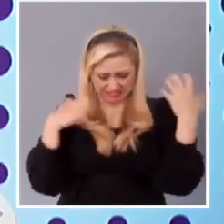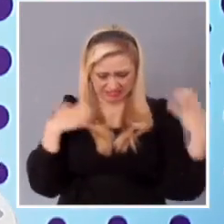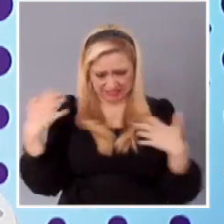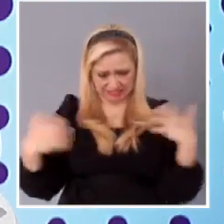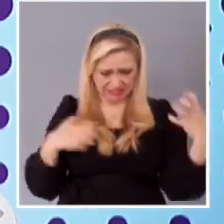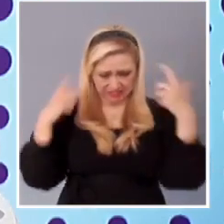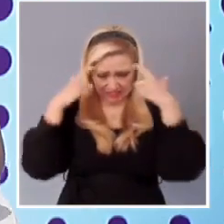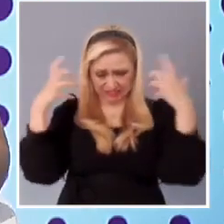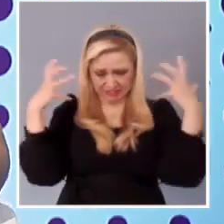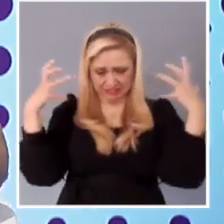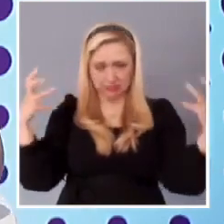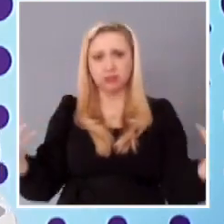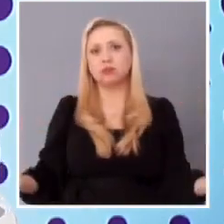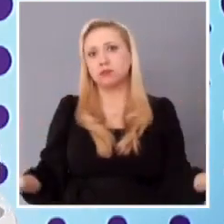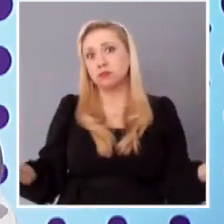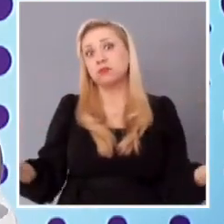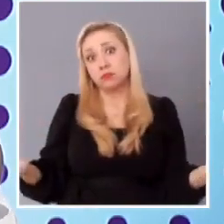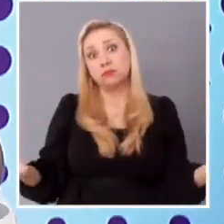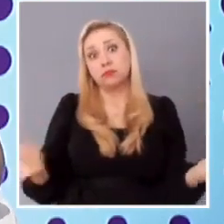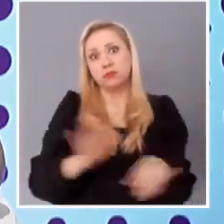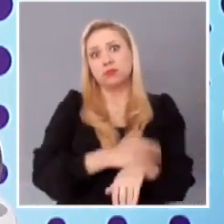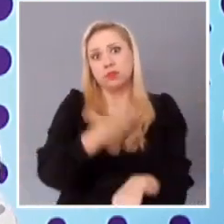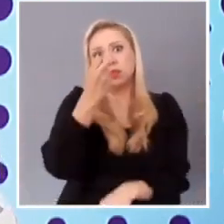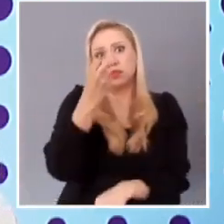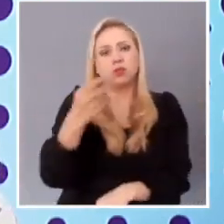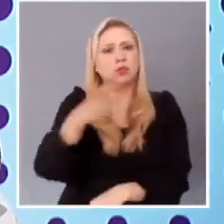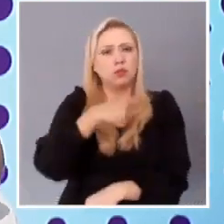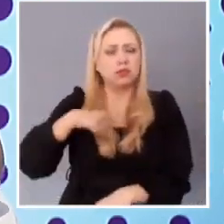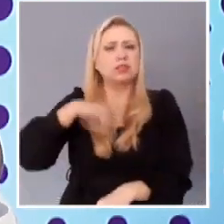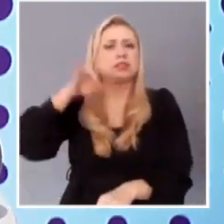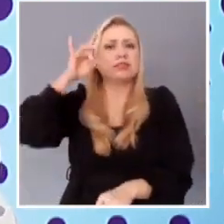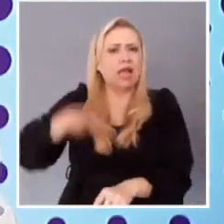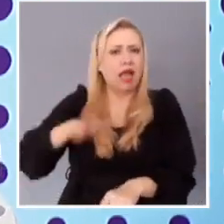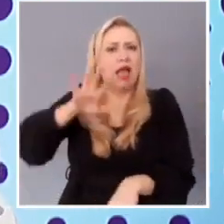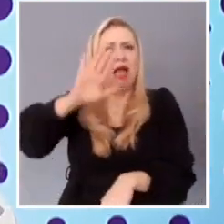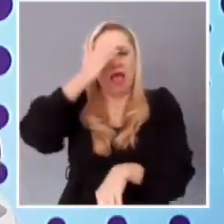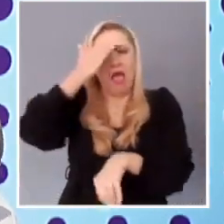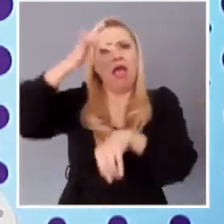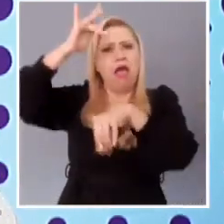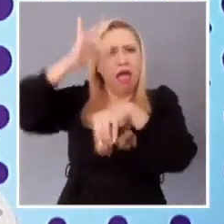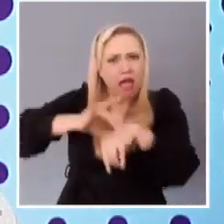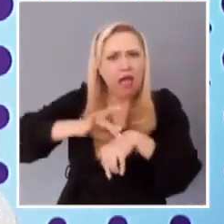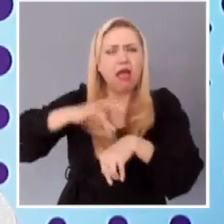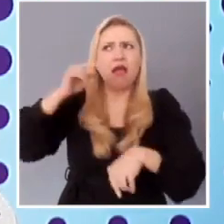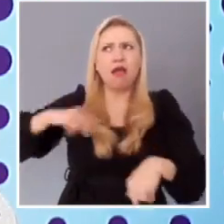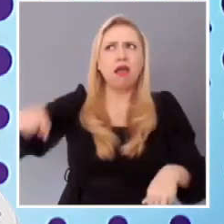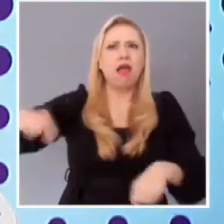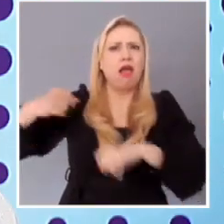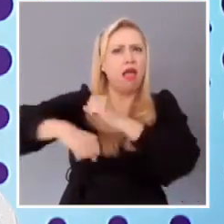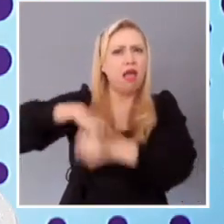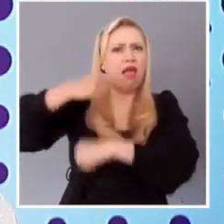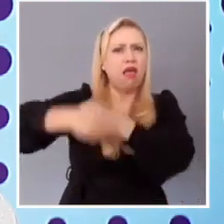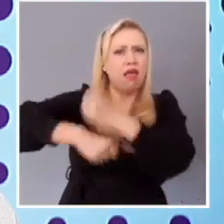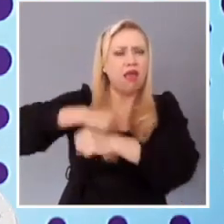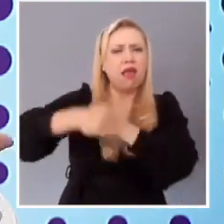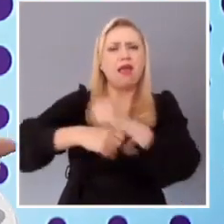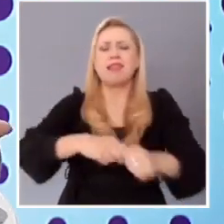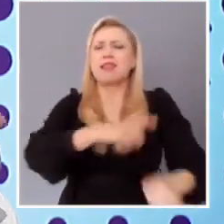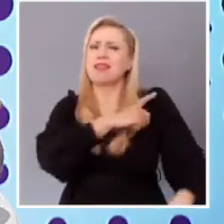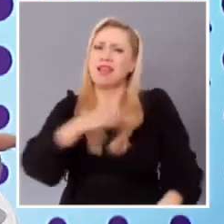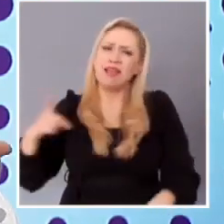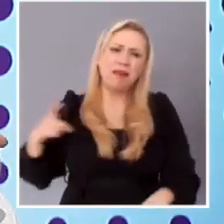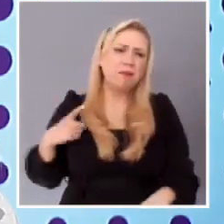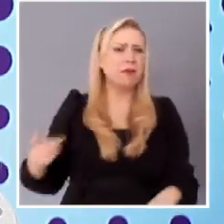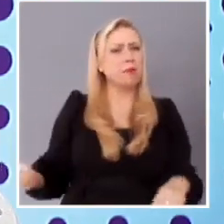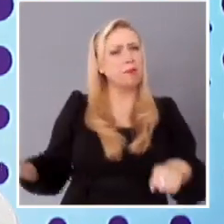hacer que esto que ya lo vivimos, todas las personas, todas las ciudadanas y ciudadanos, poder implementar servicios para que todos podamos